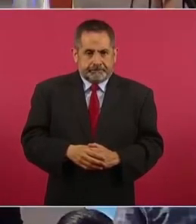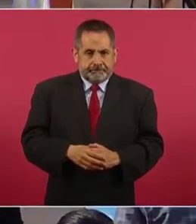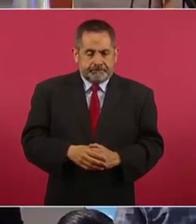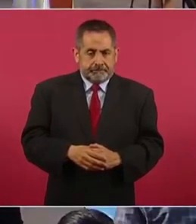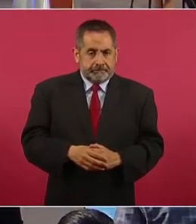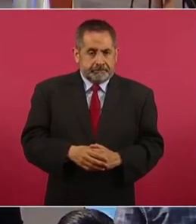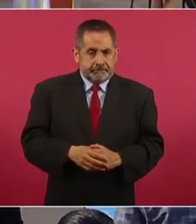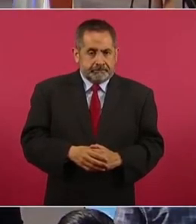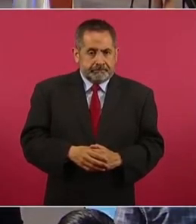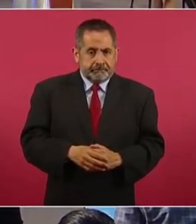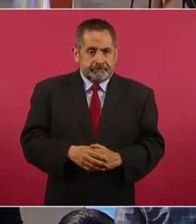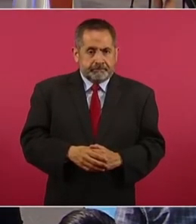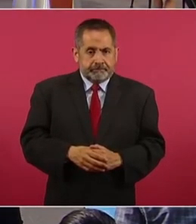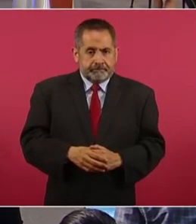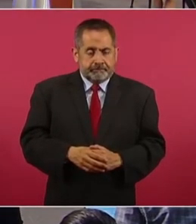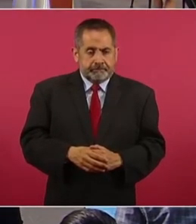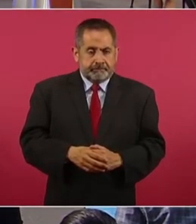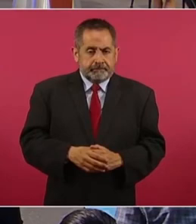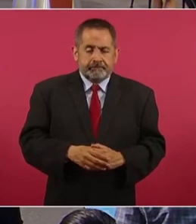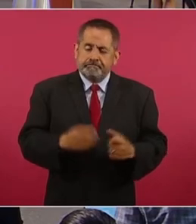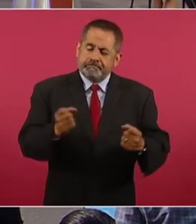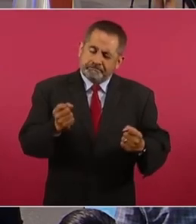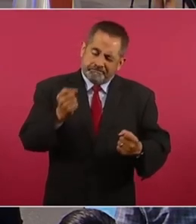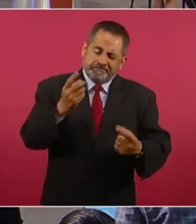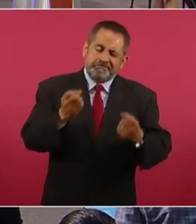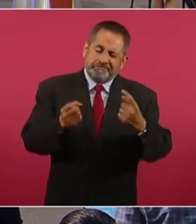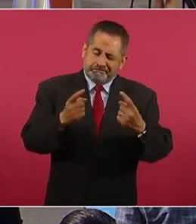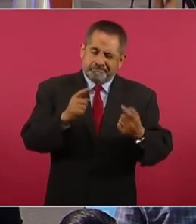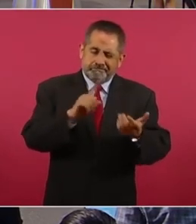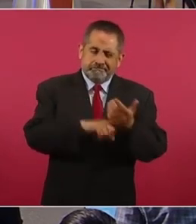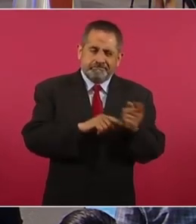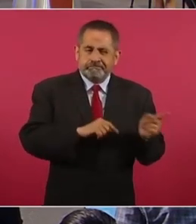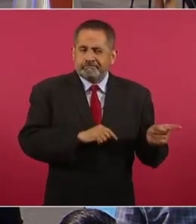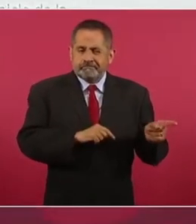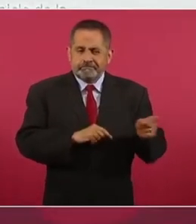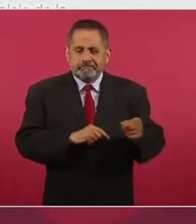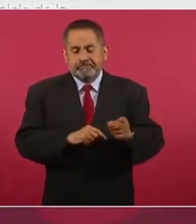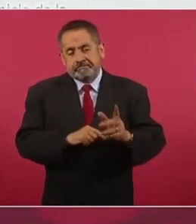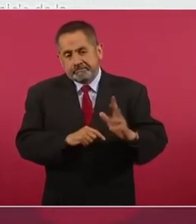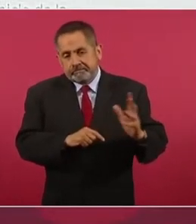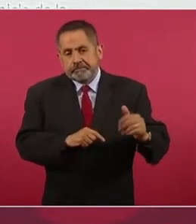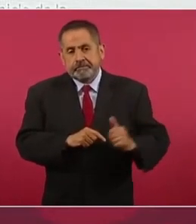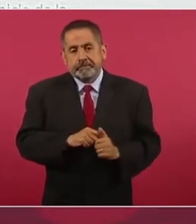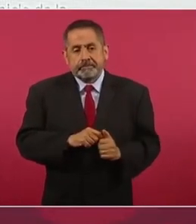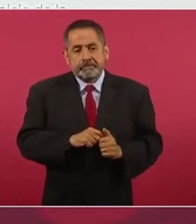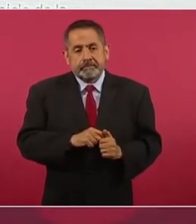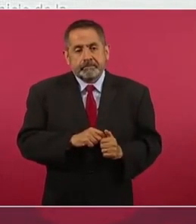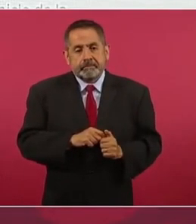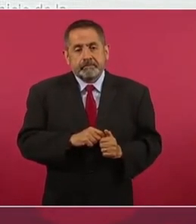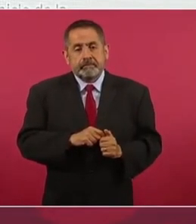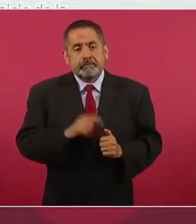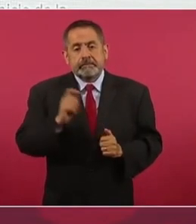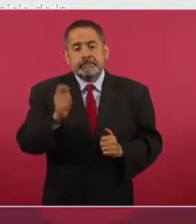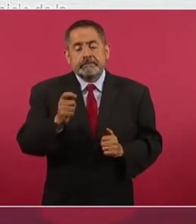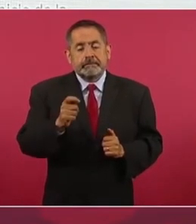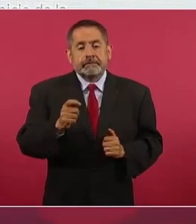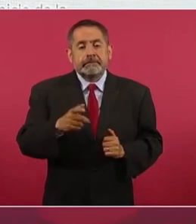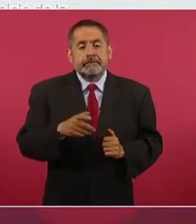aunque hay veces que cuando se trata de